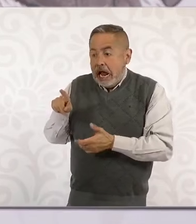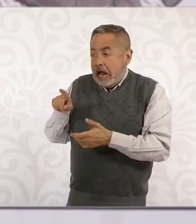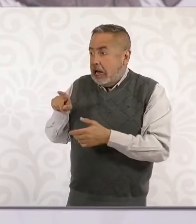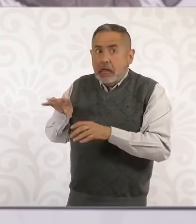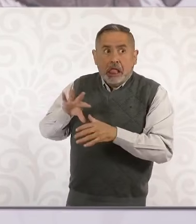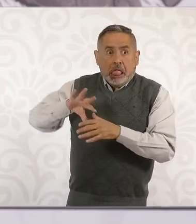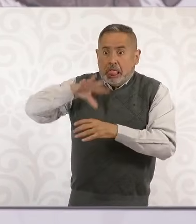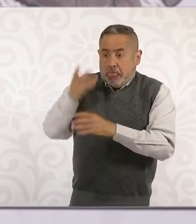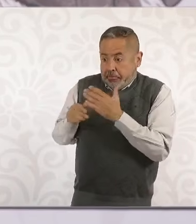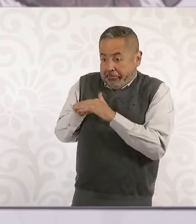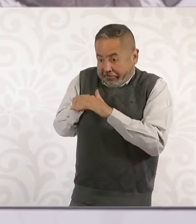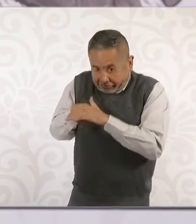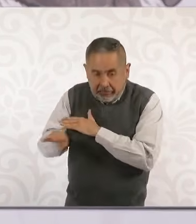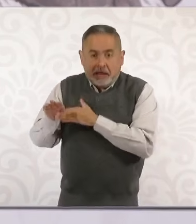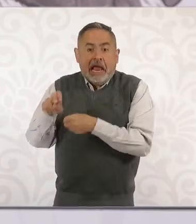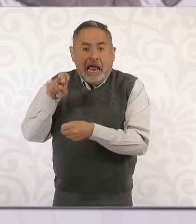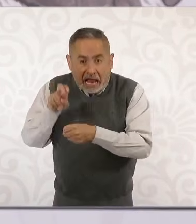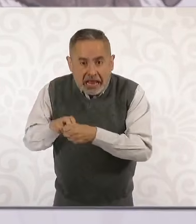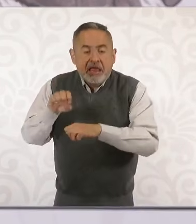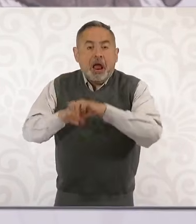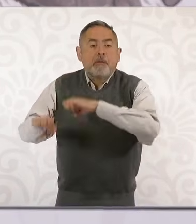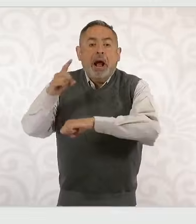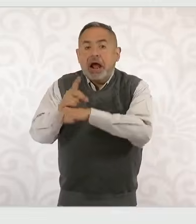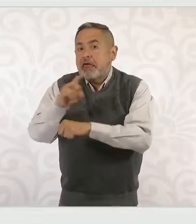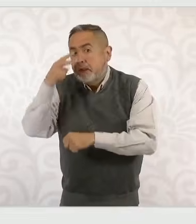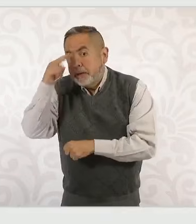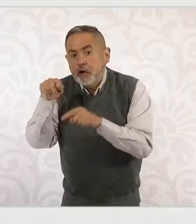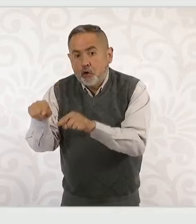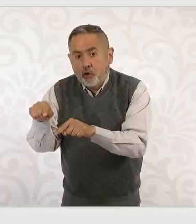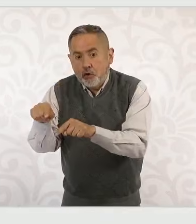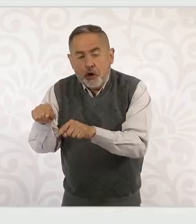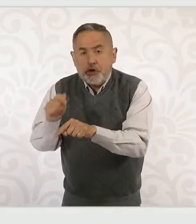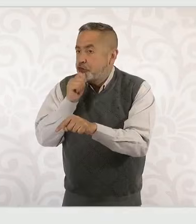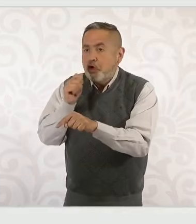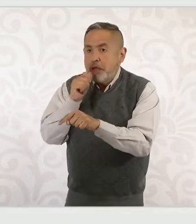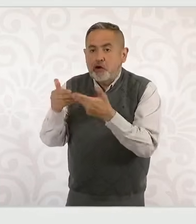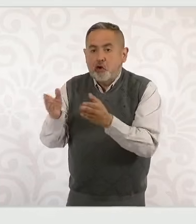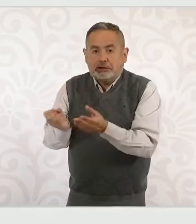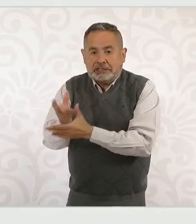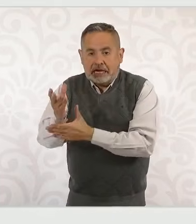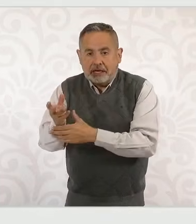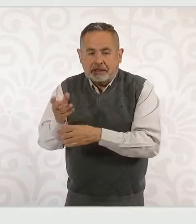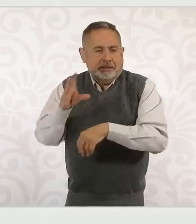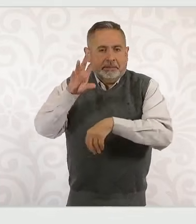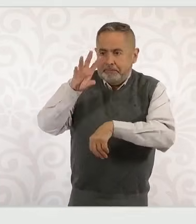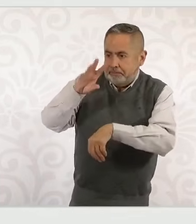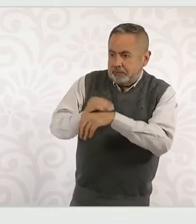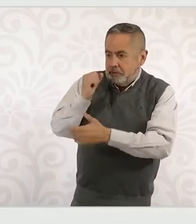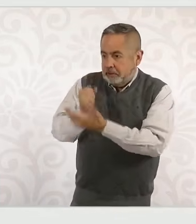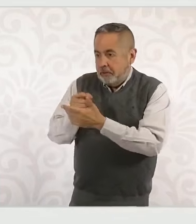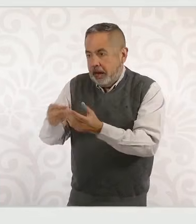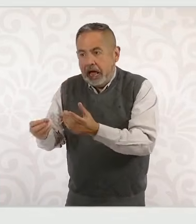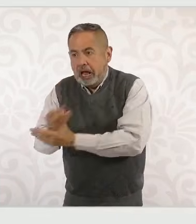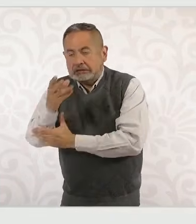a refugiarse a la Embajada de México. Ella sigue todavía ahí, todavía no se le ha dado el salvoconducto, se llama, para poder